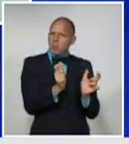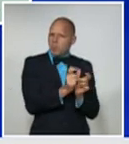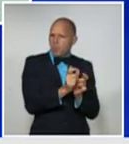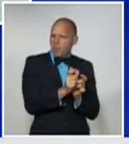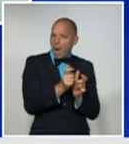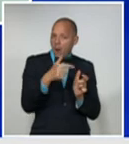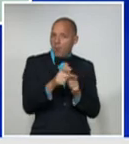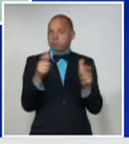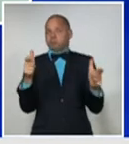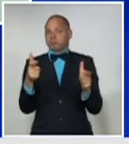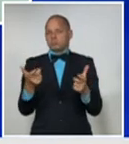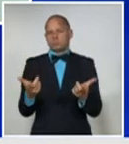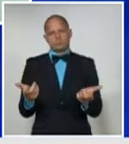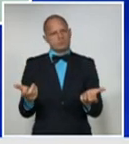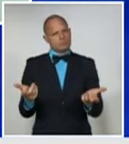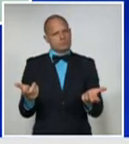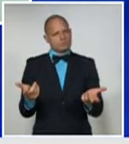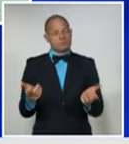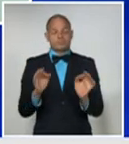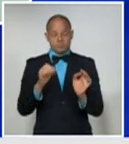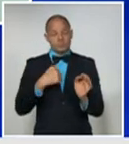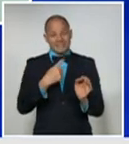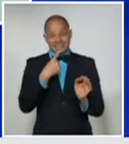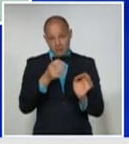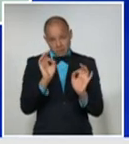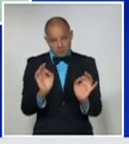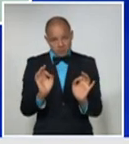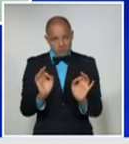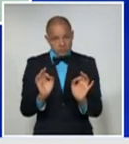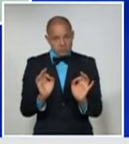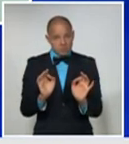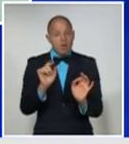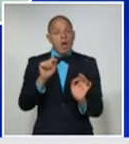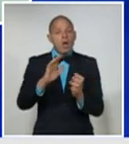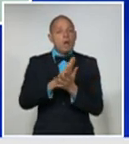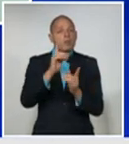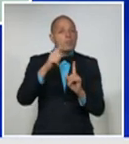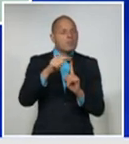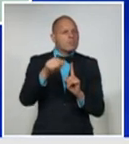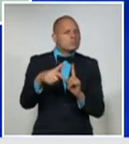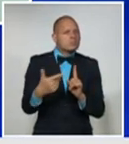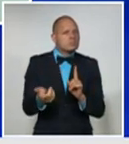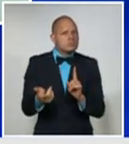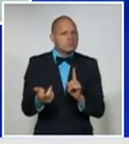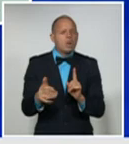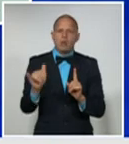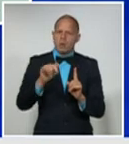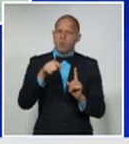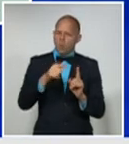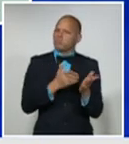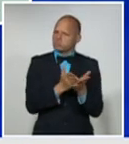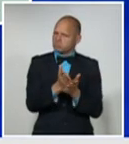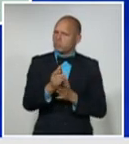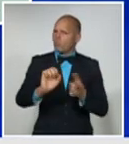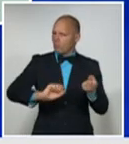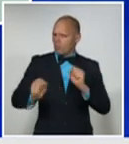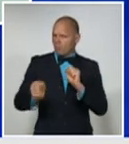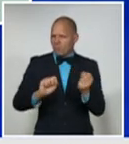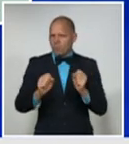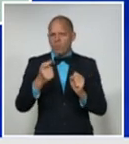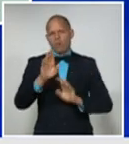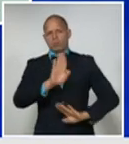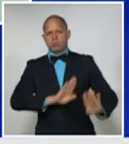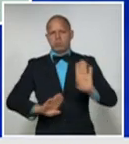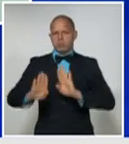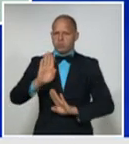todas formas, como yo reitero, esta provincia adoptando restricciones mayores que